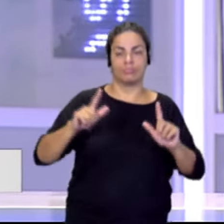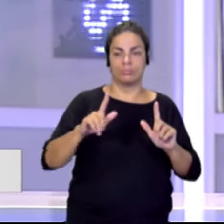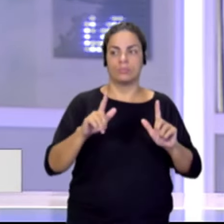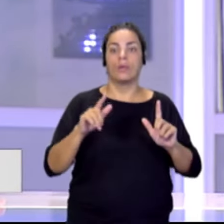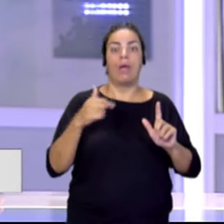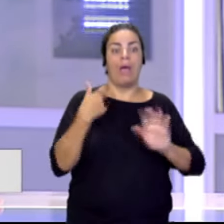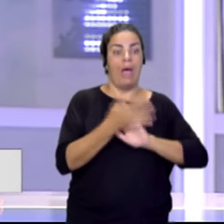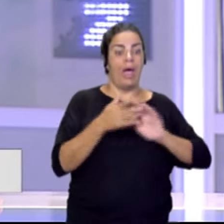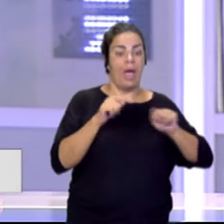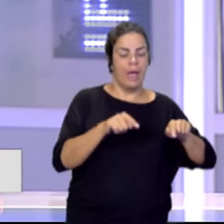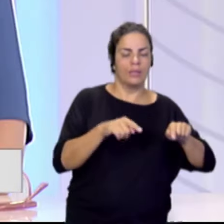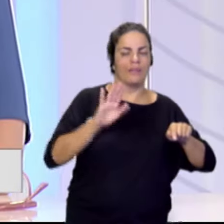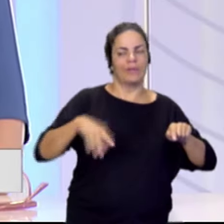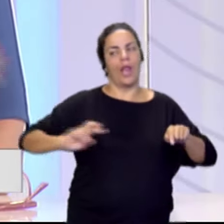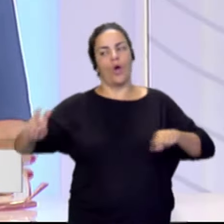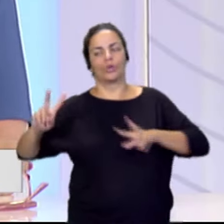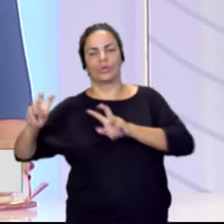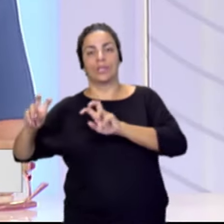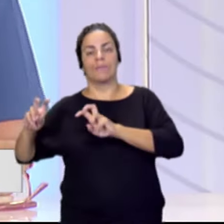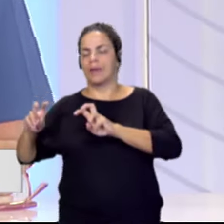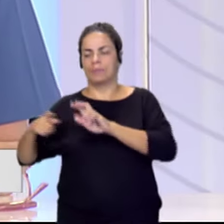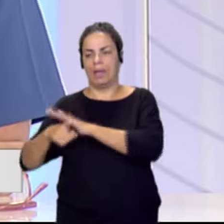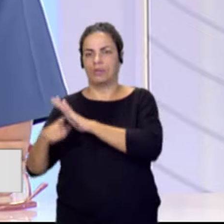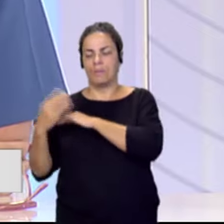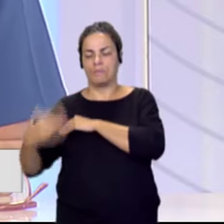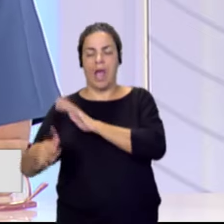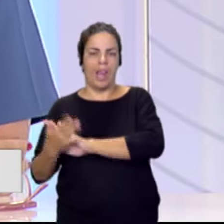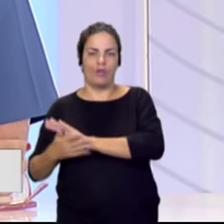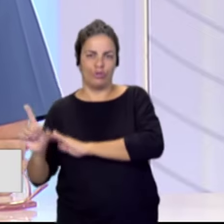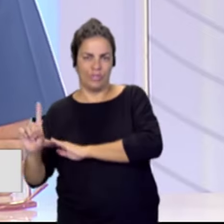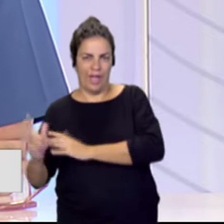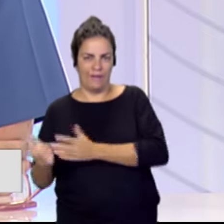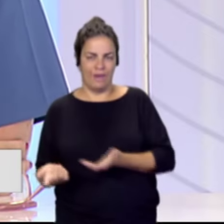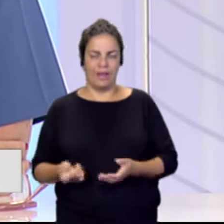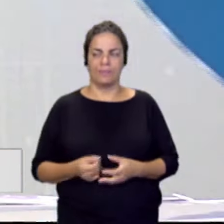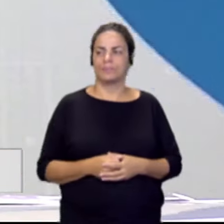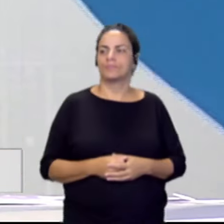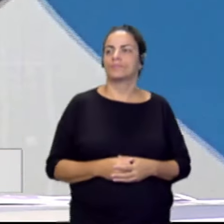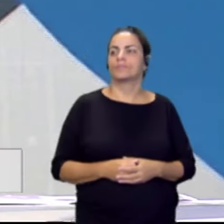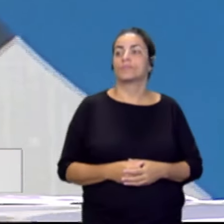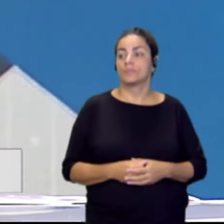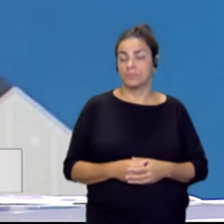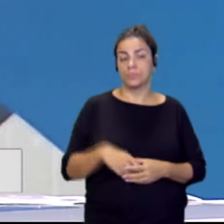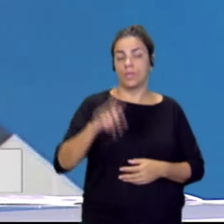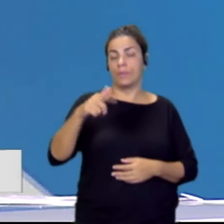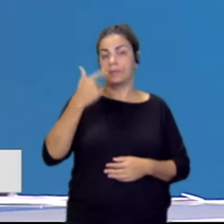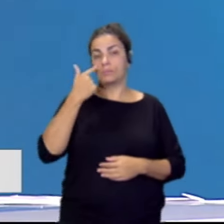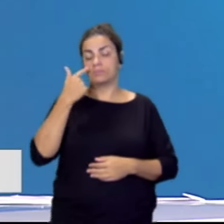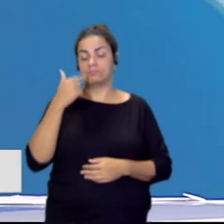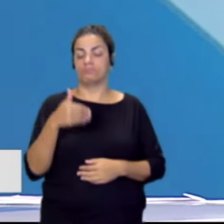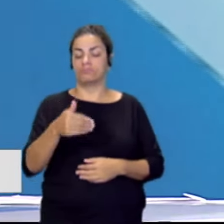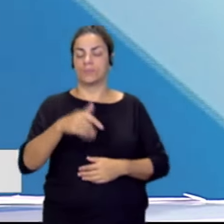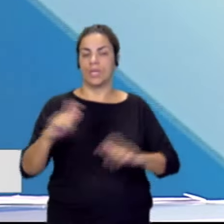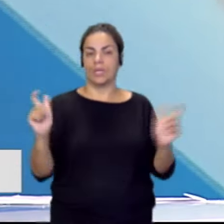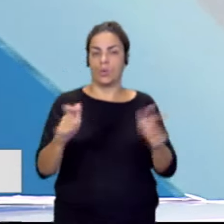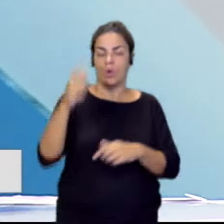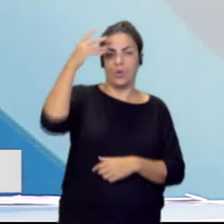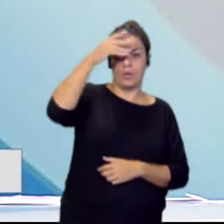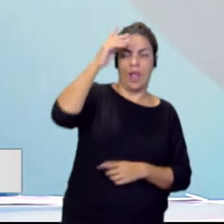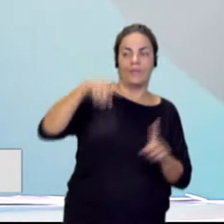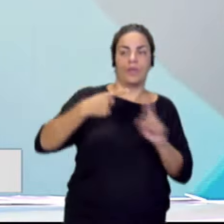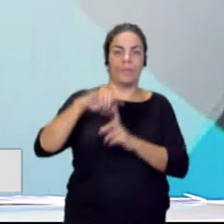la no gestión sobre los temas sensibles en la vida, ¿no? Bueno, vamos a estar atentos entonces a esa reunión que tiene Fernando Clavijo con la